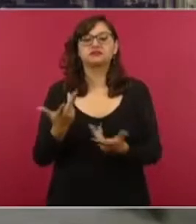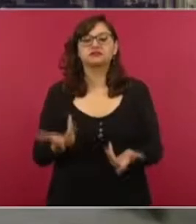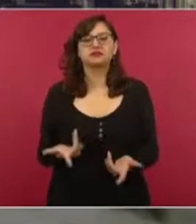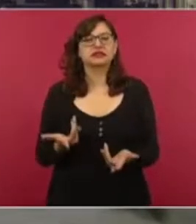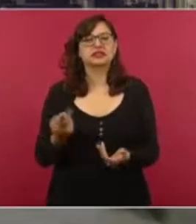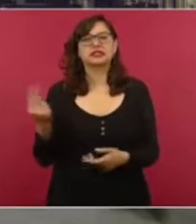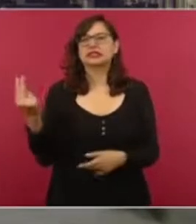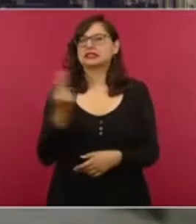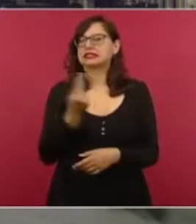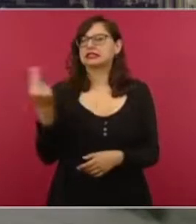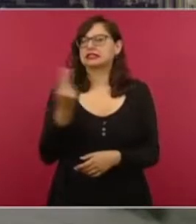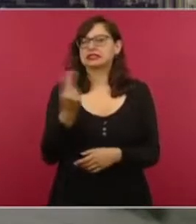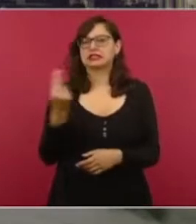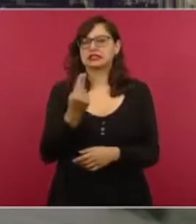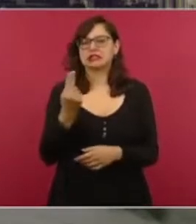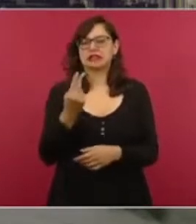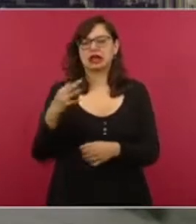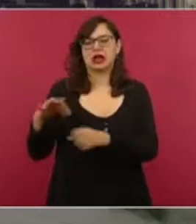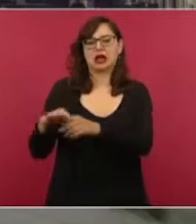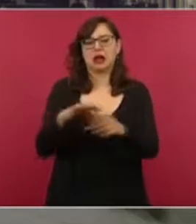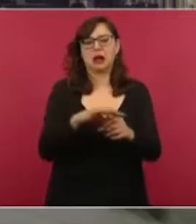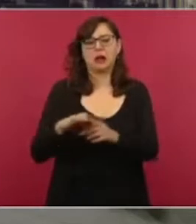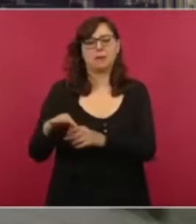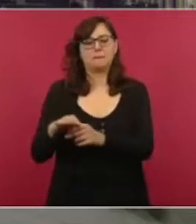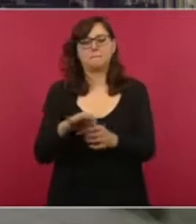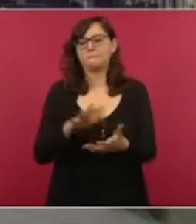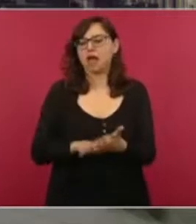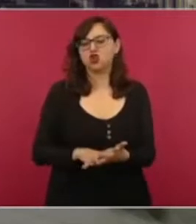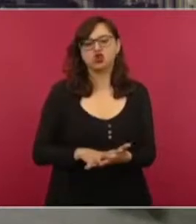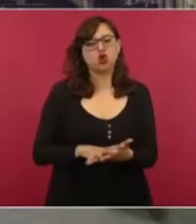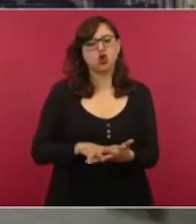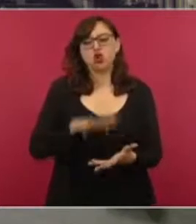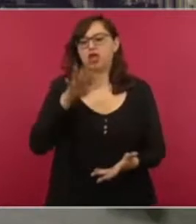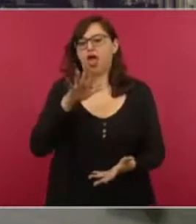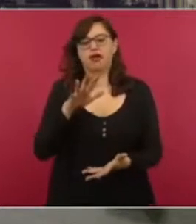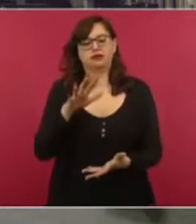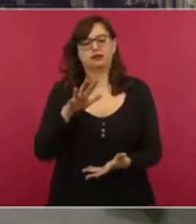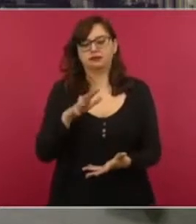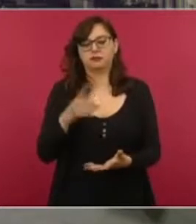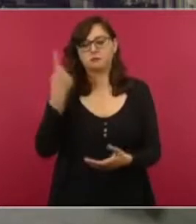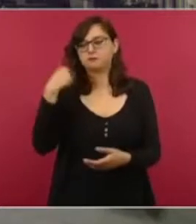creo que mayoría absoluta de votos.